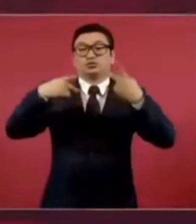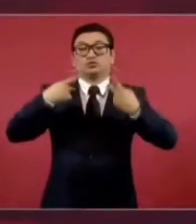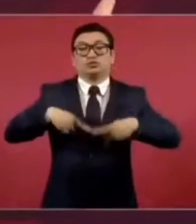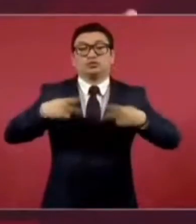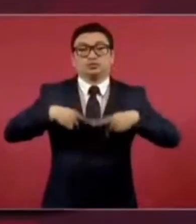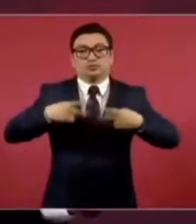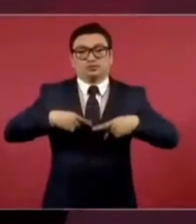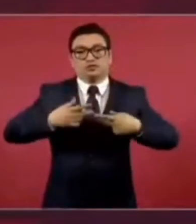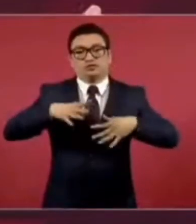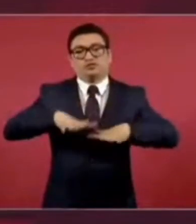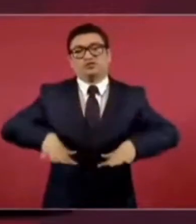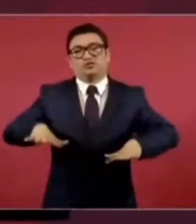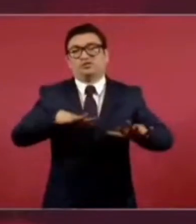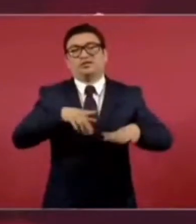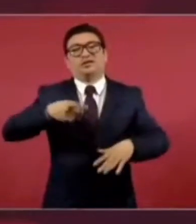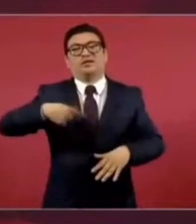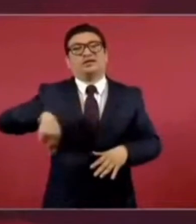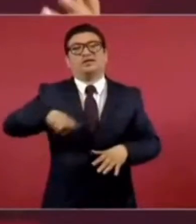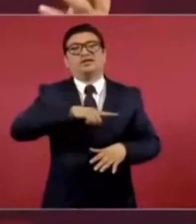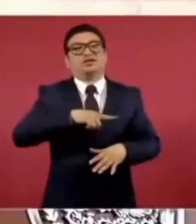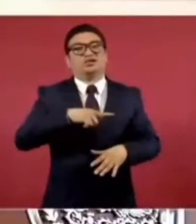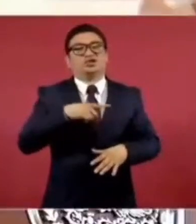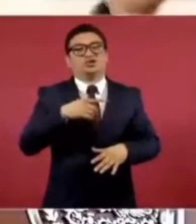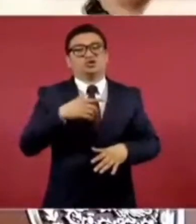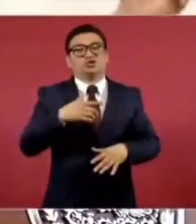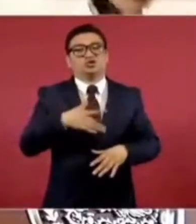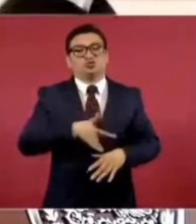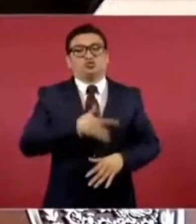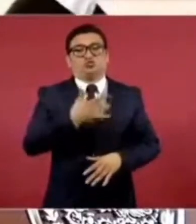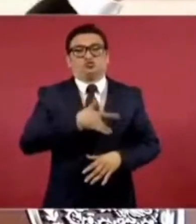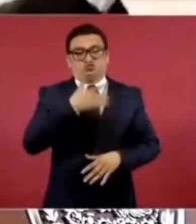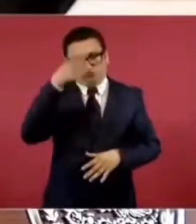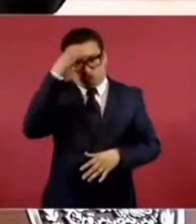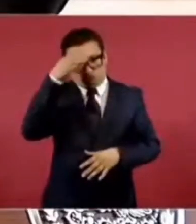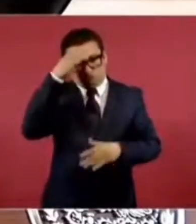que no adquirió conciencia,